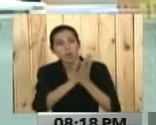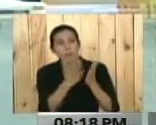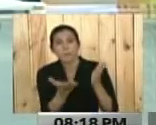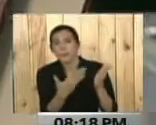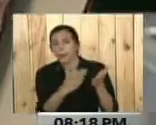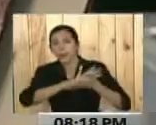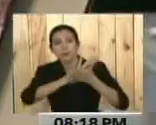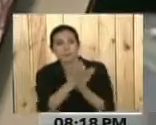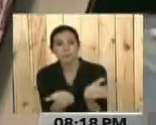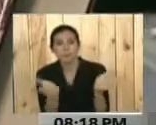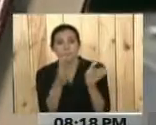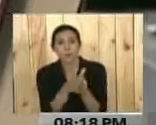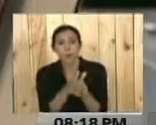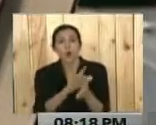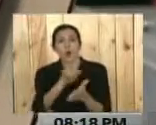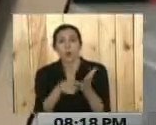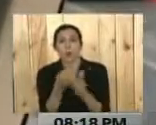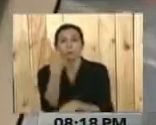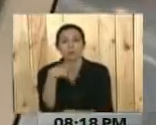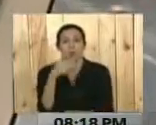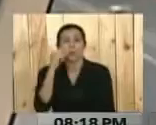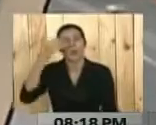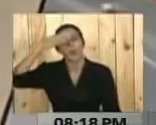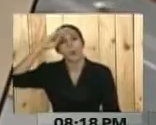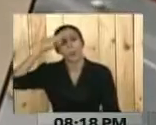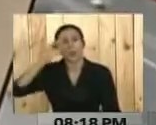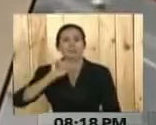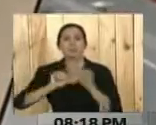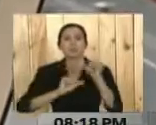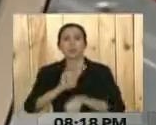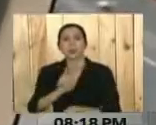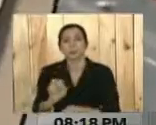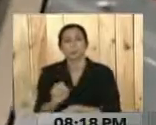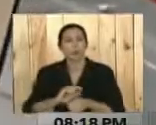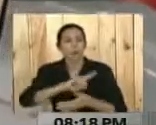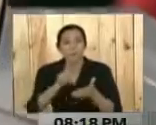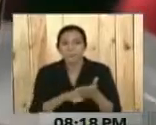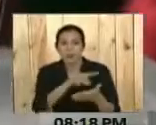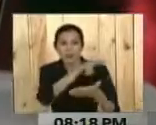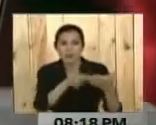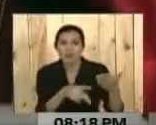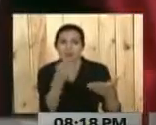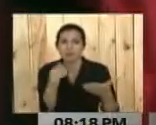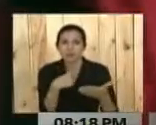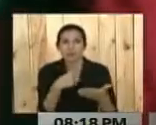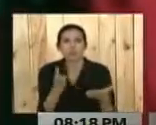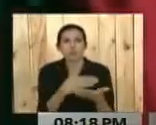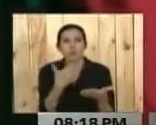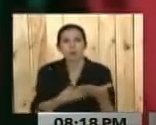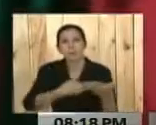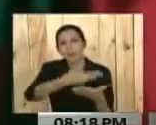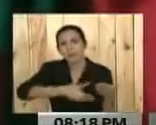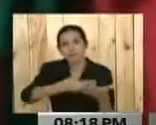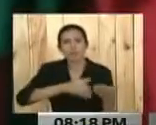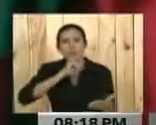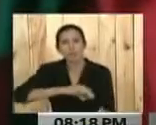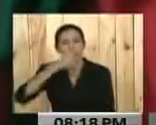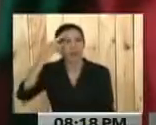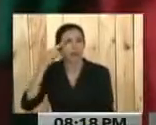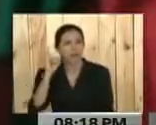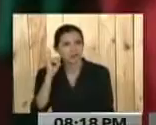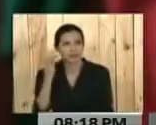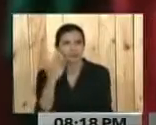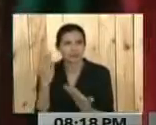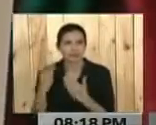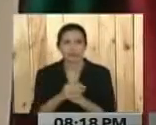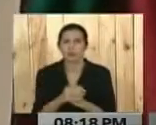un historiador cubano del siglo XX. Documentos para la historia de Haití en el Archivo Nacional, Roy.